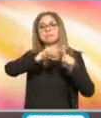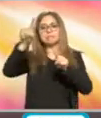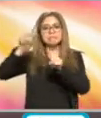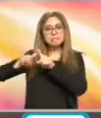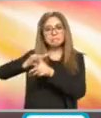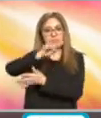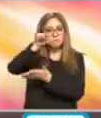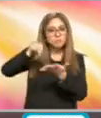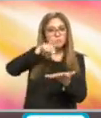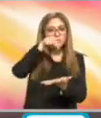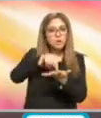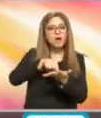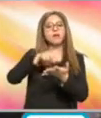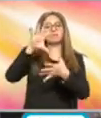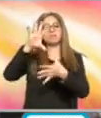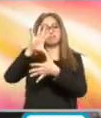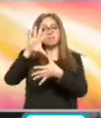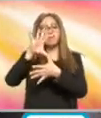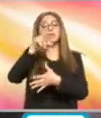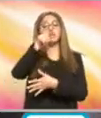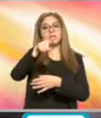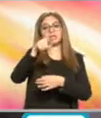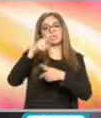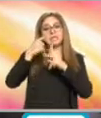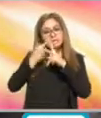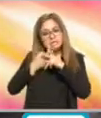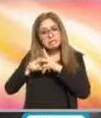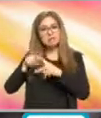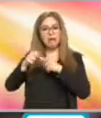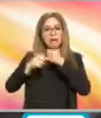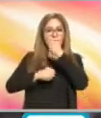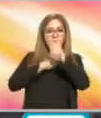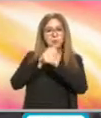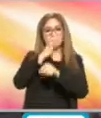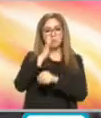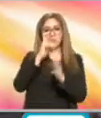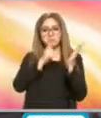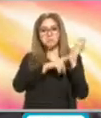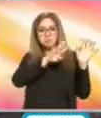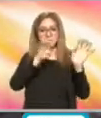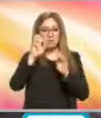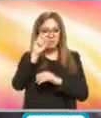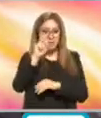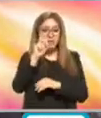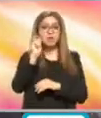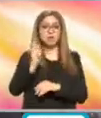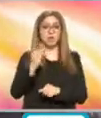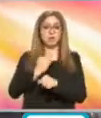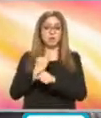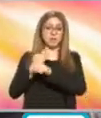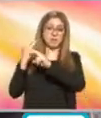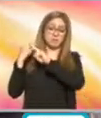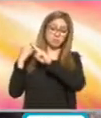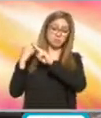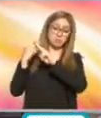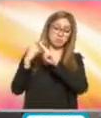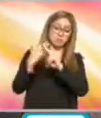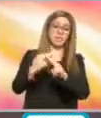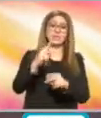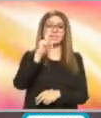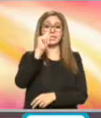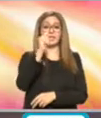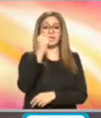de Latinoamérica, inician en los años 30. Sí. Ya van a celebrar, hay nomás 78 años de hacer 79.